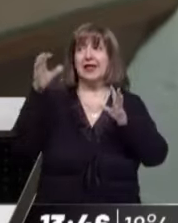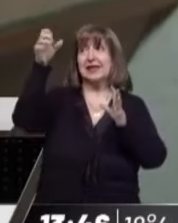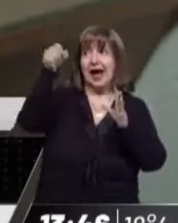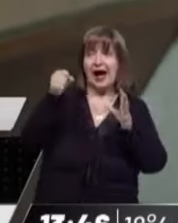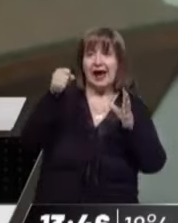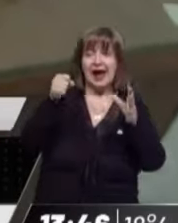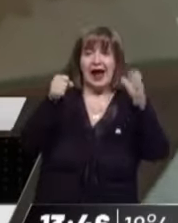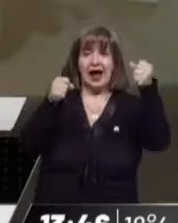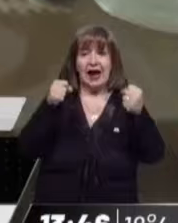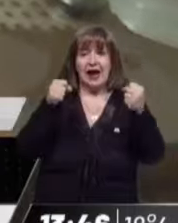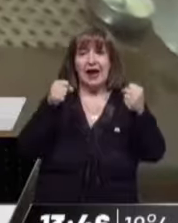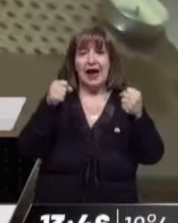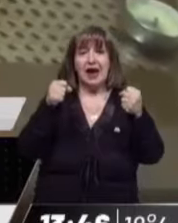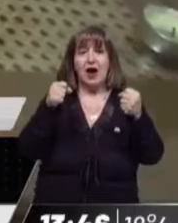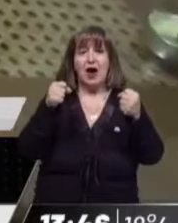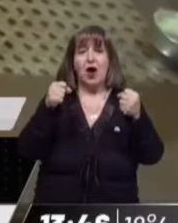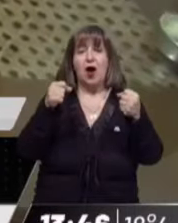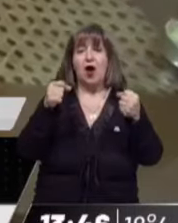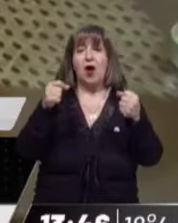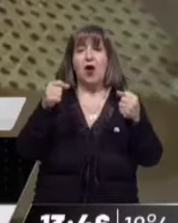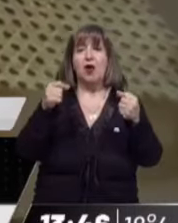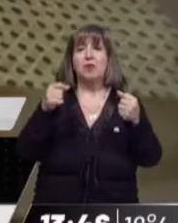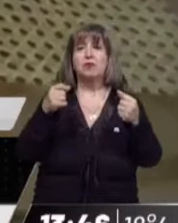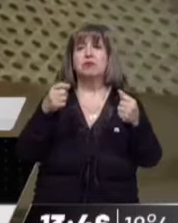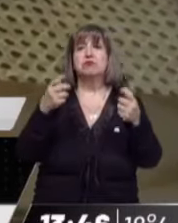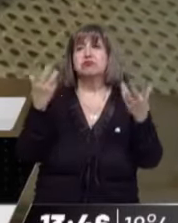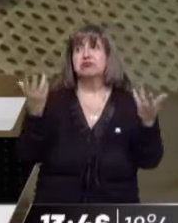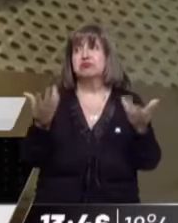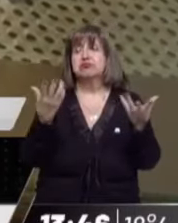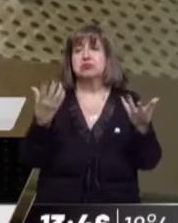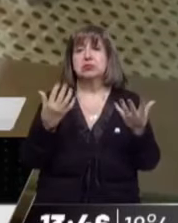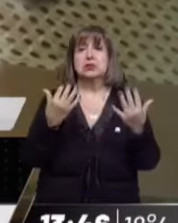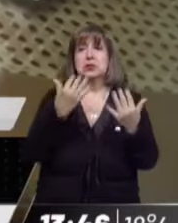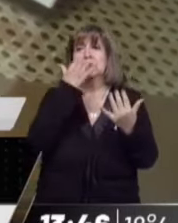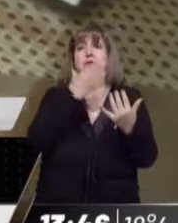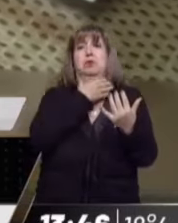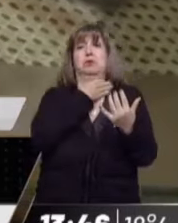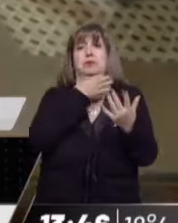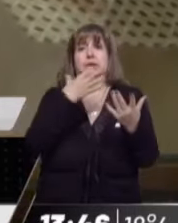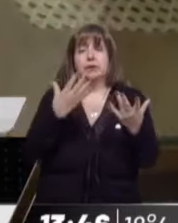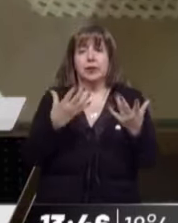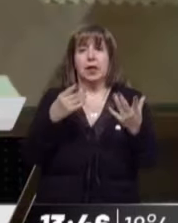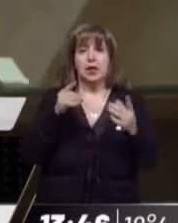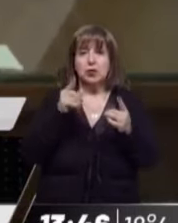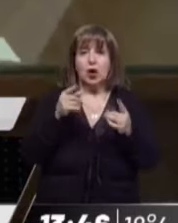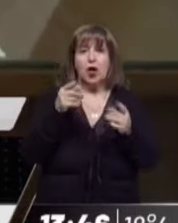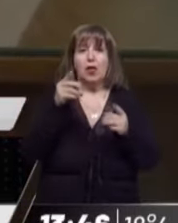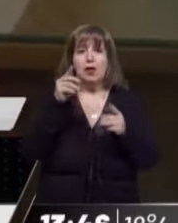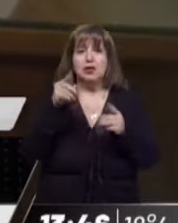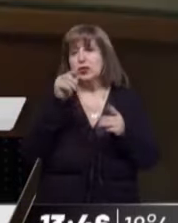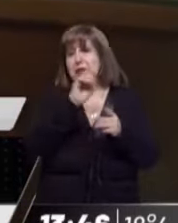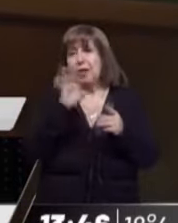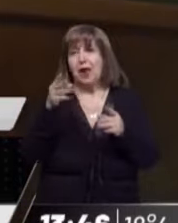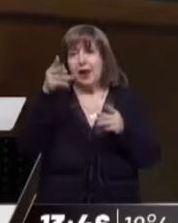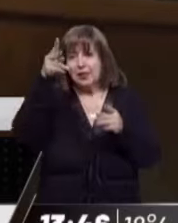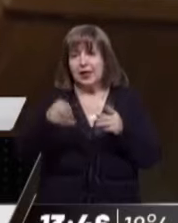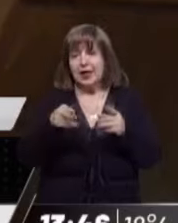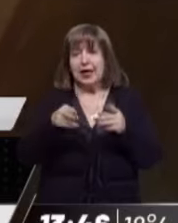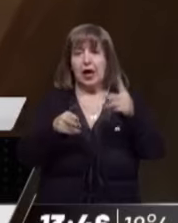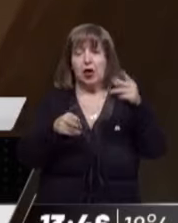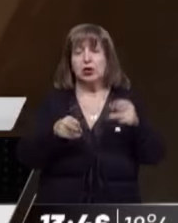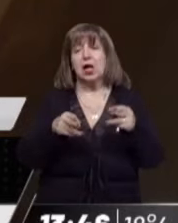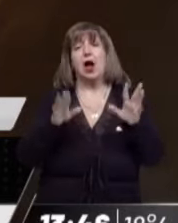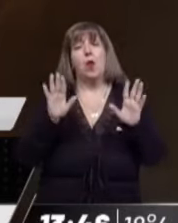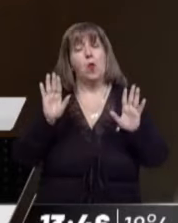eh tomar eso que esté colgado y asfixiarse fíjense ustedes todo todo lo que se ha considerado y lo que se